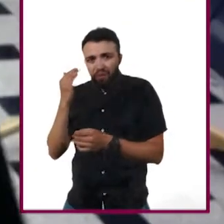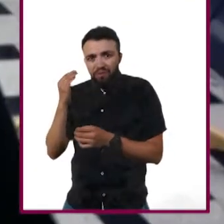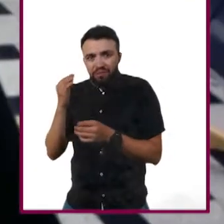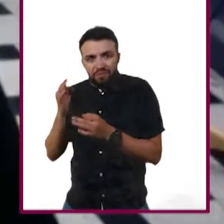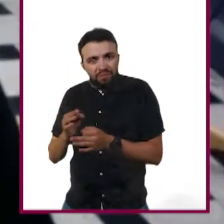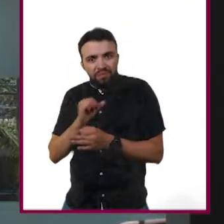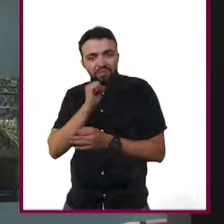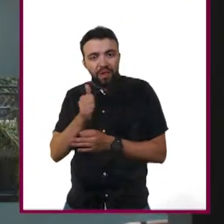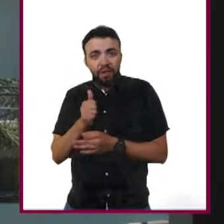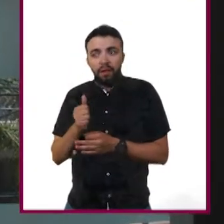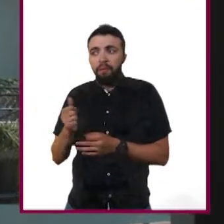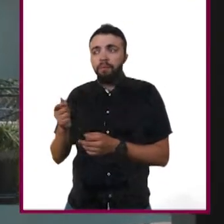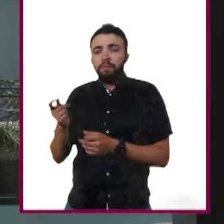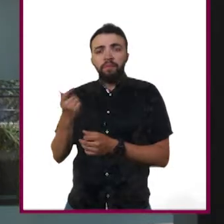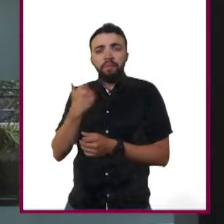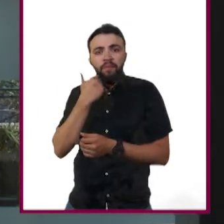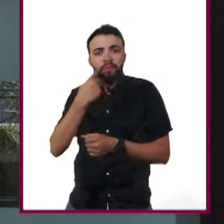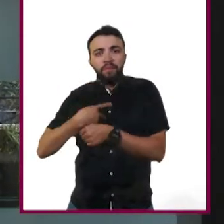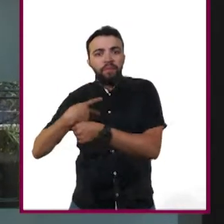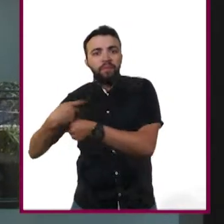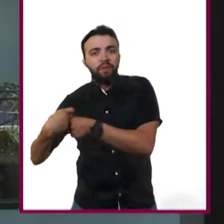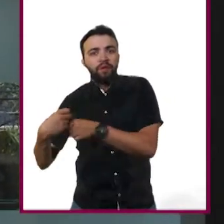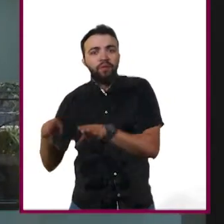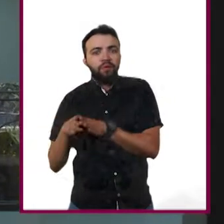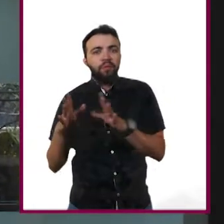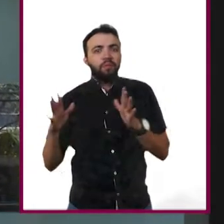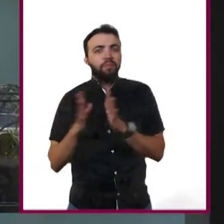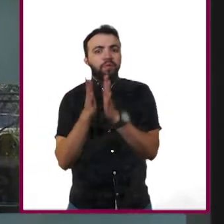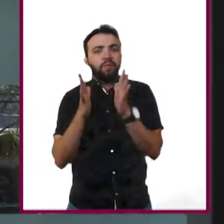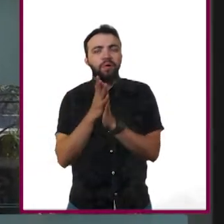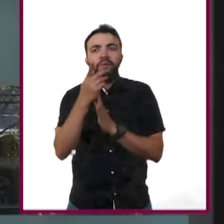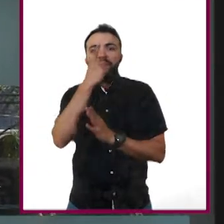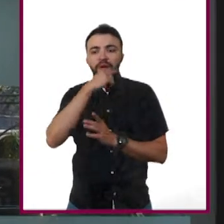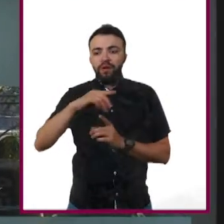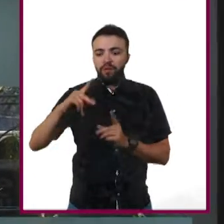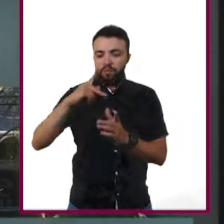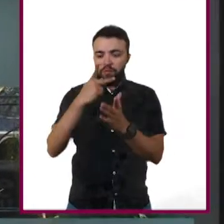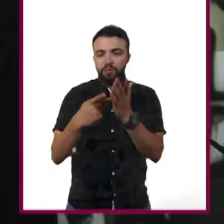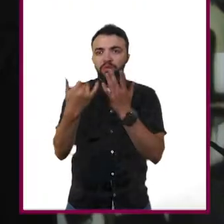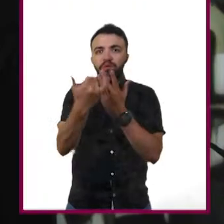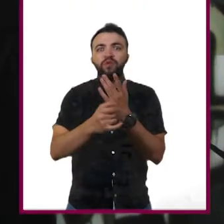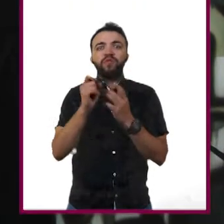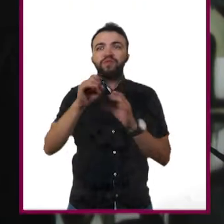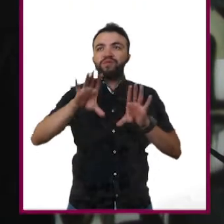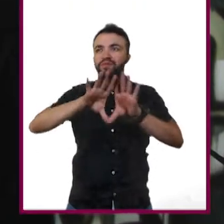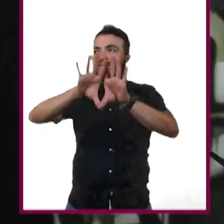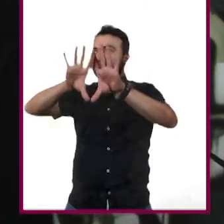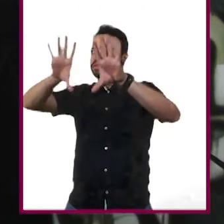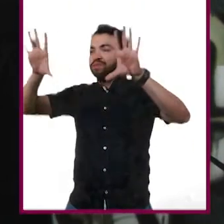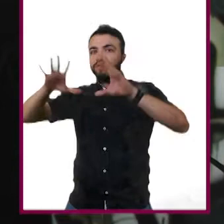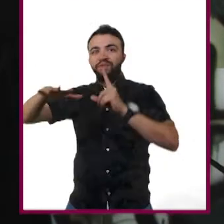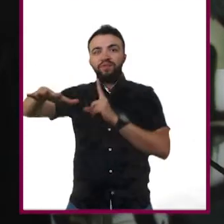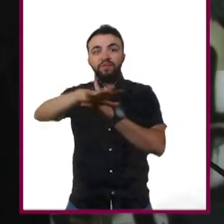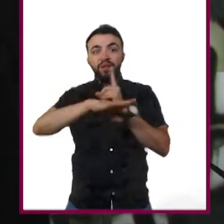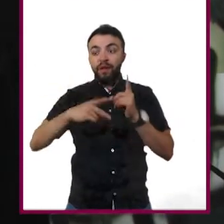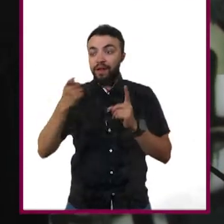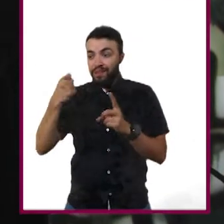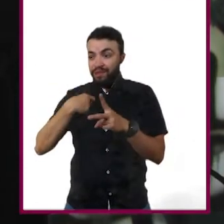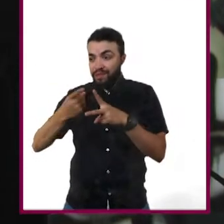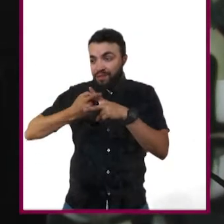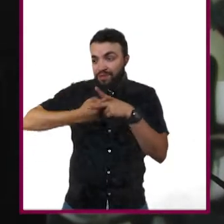a participar con ellos en un proyecto para espacio público, que a partir de eso me hice muy amiga de todo